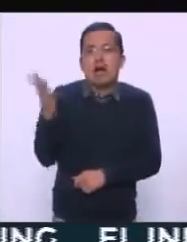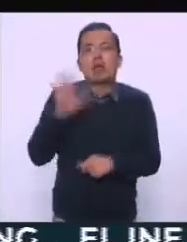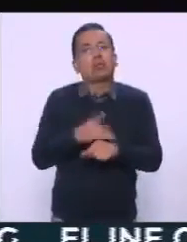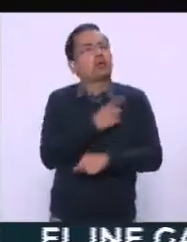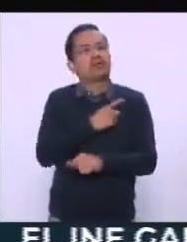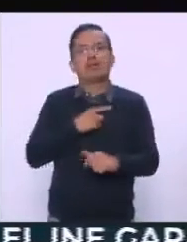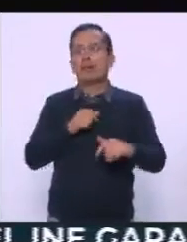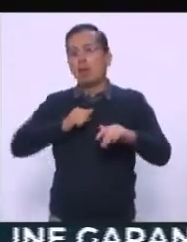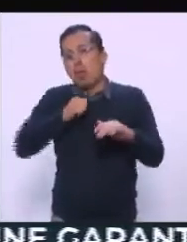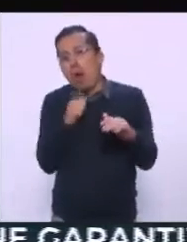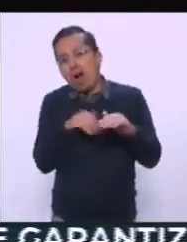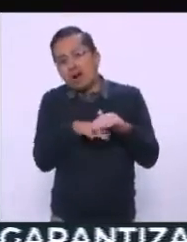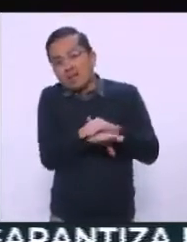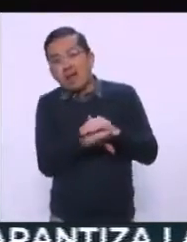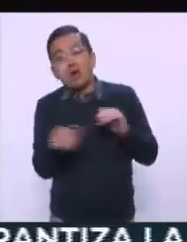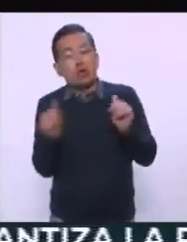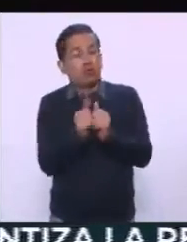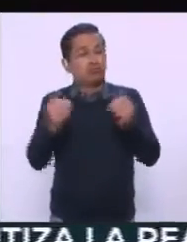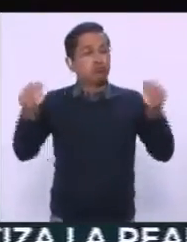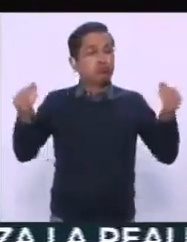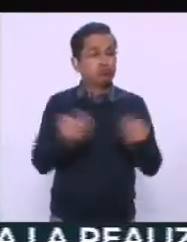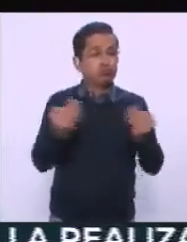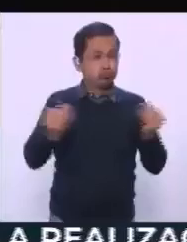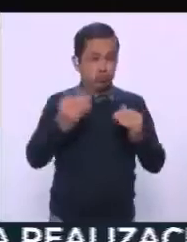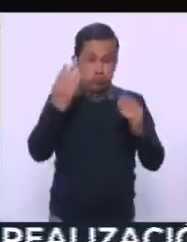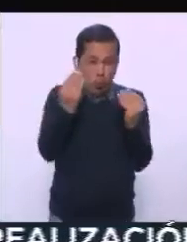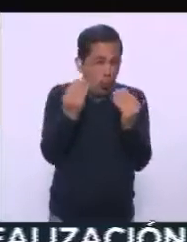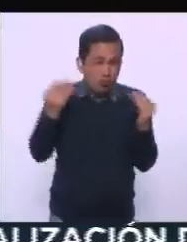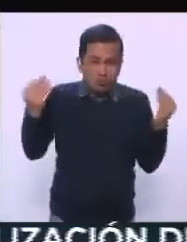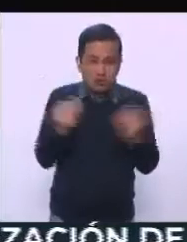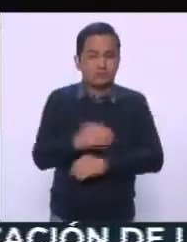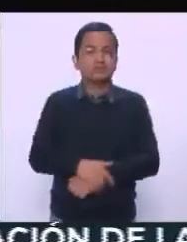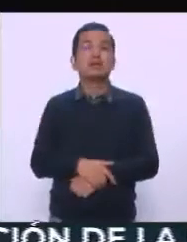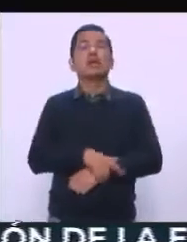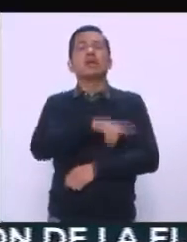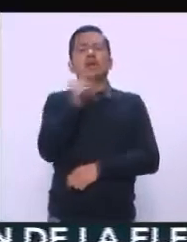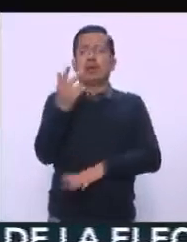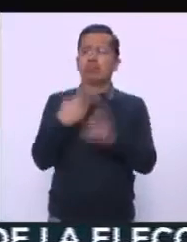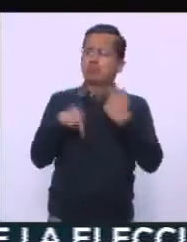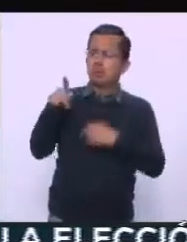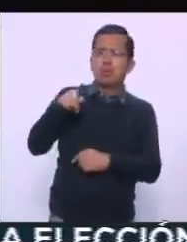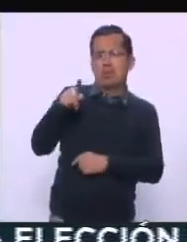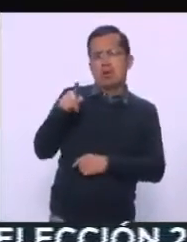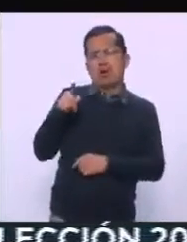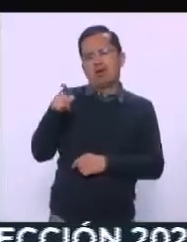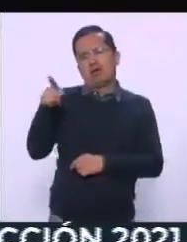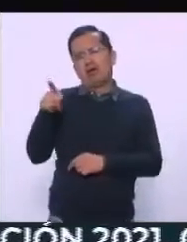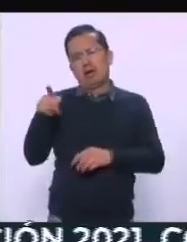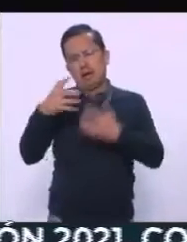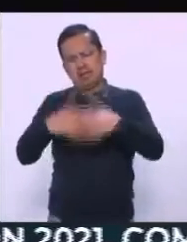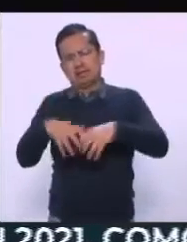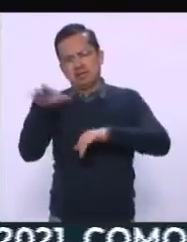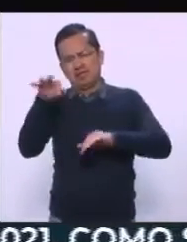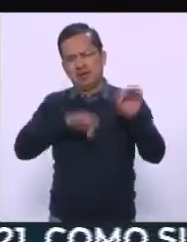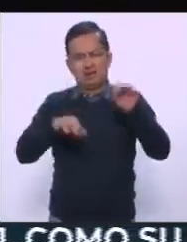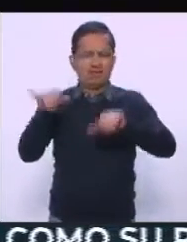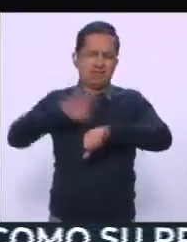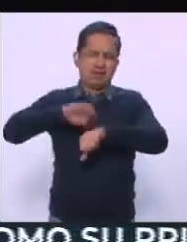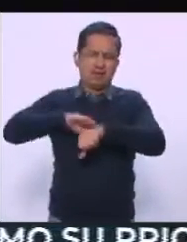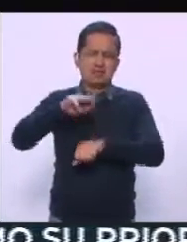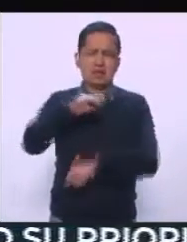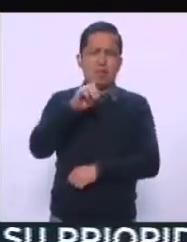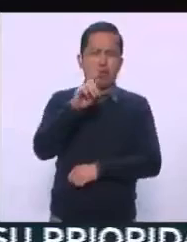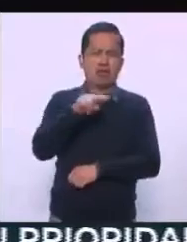después sale una semana después el laboratorio, la farmacéutica Moderna, y su vacuna tiene una efectividad de